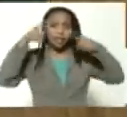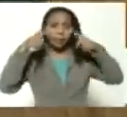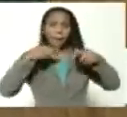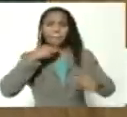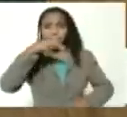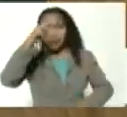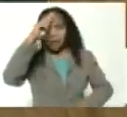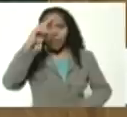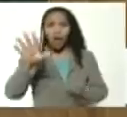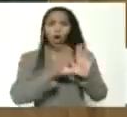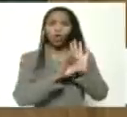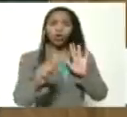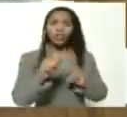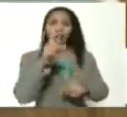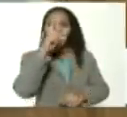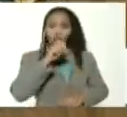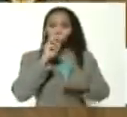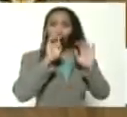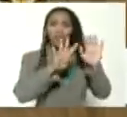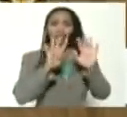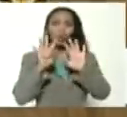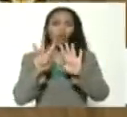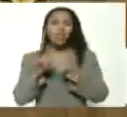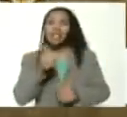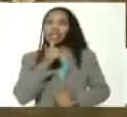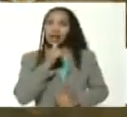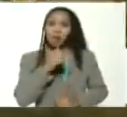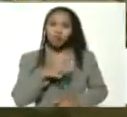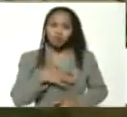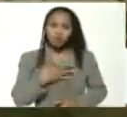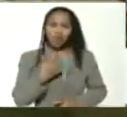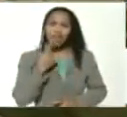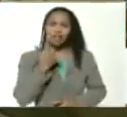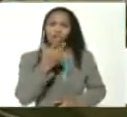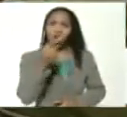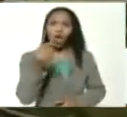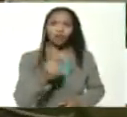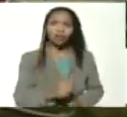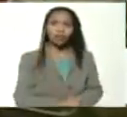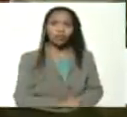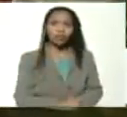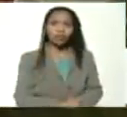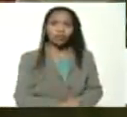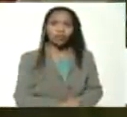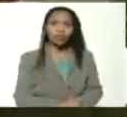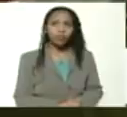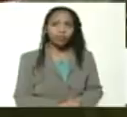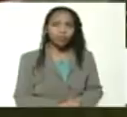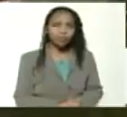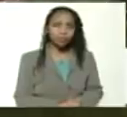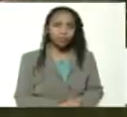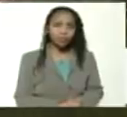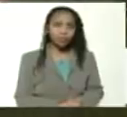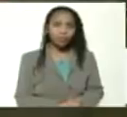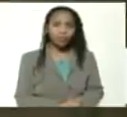de la constituyente del año 99, ¿quién puede negarlo? Al César lo que es del